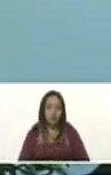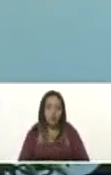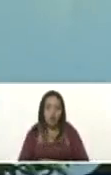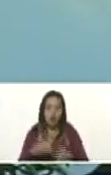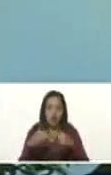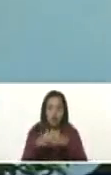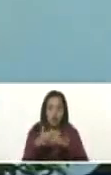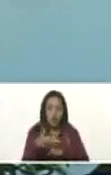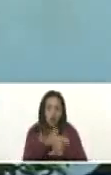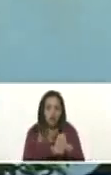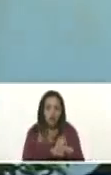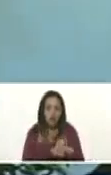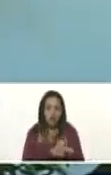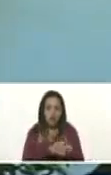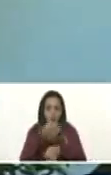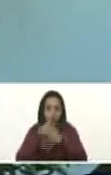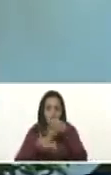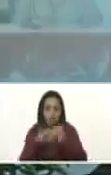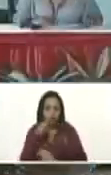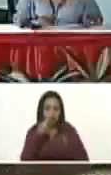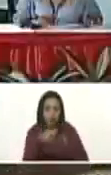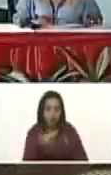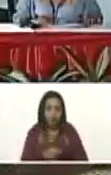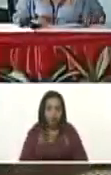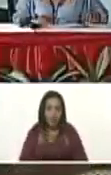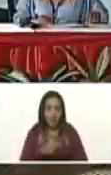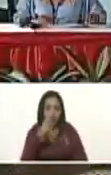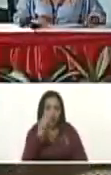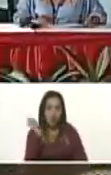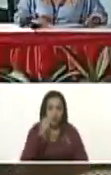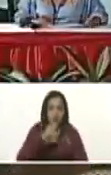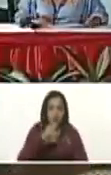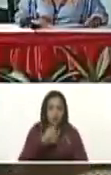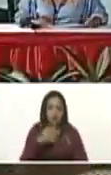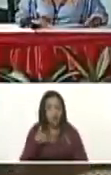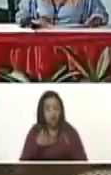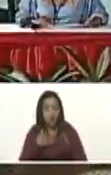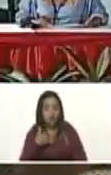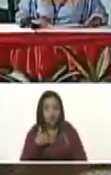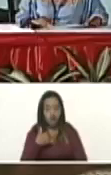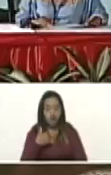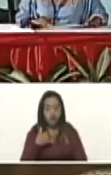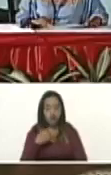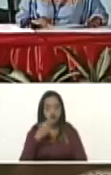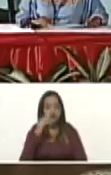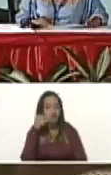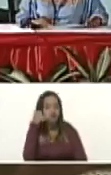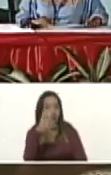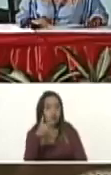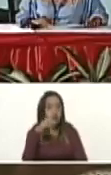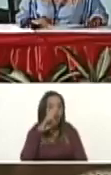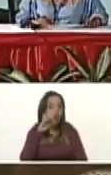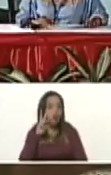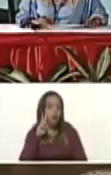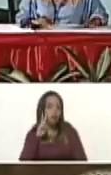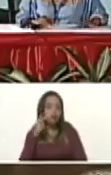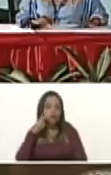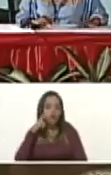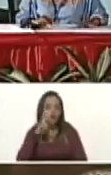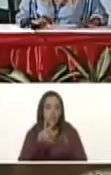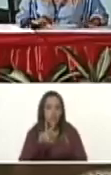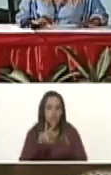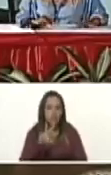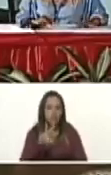habían anunciado. Hace dos meses yo llamé a Evo porque vi en Telesur